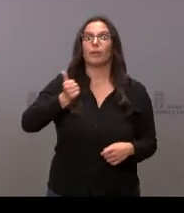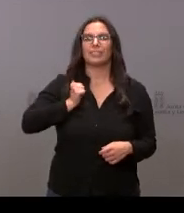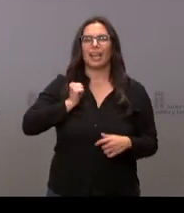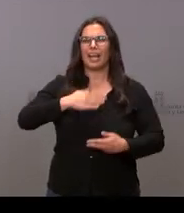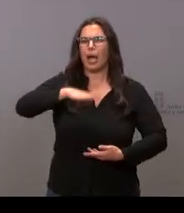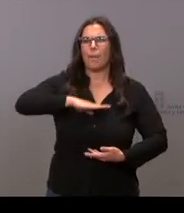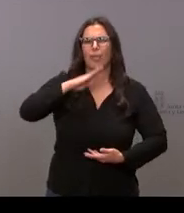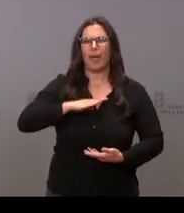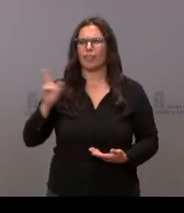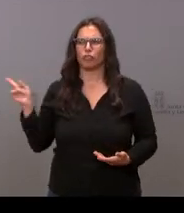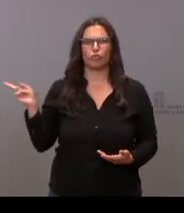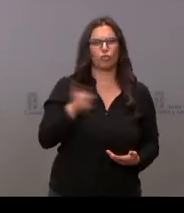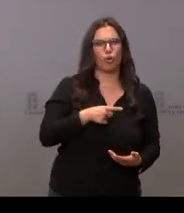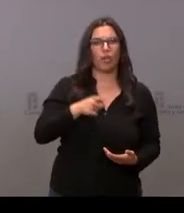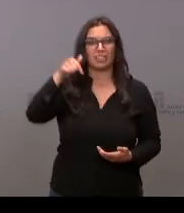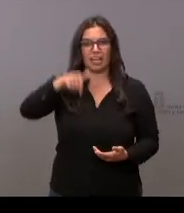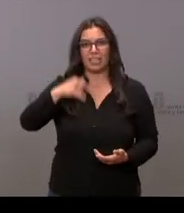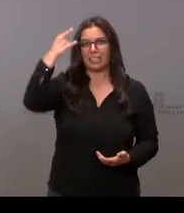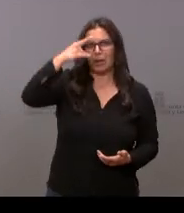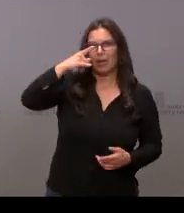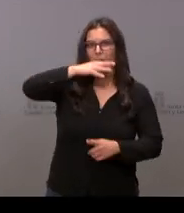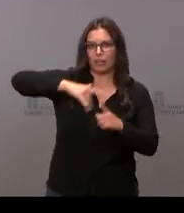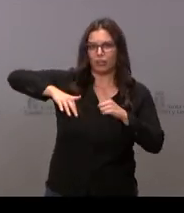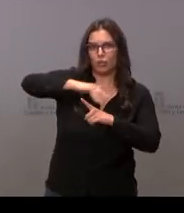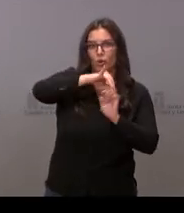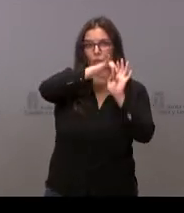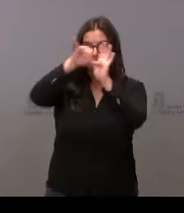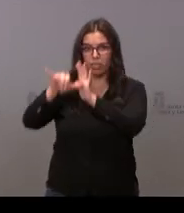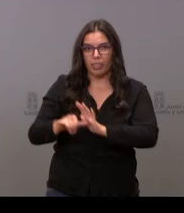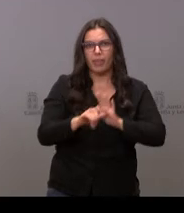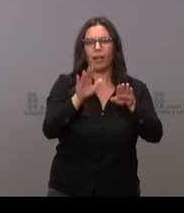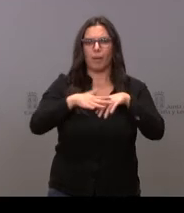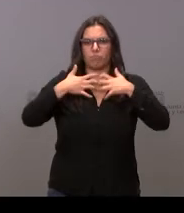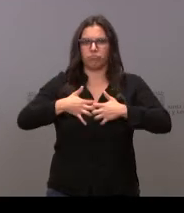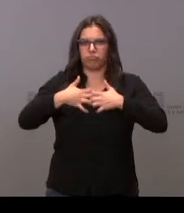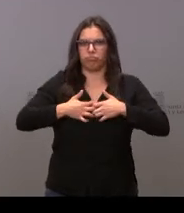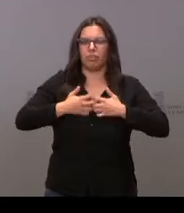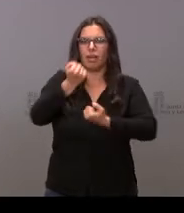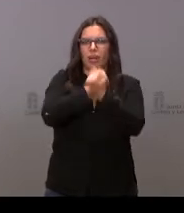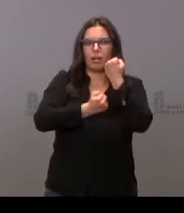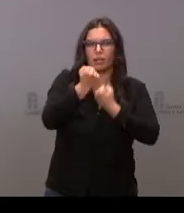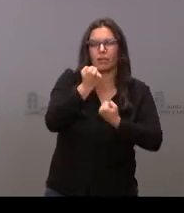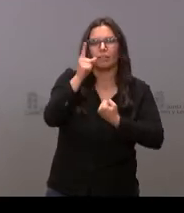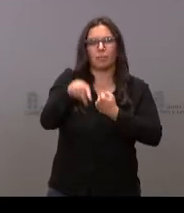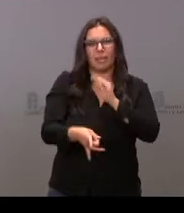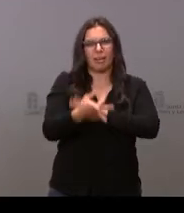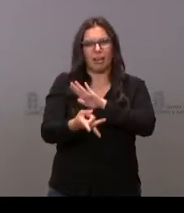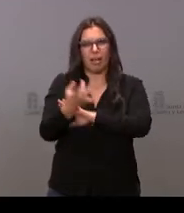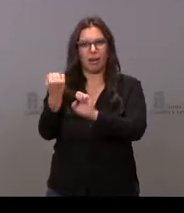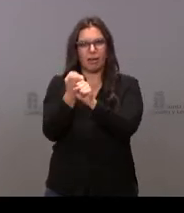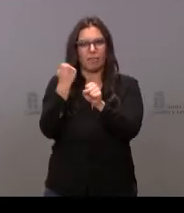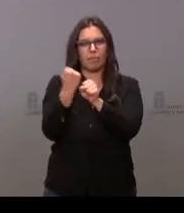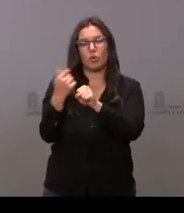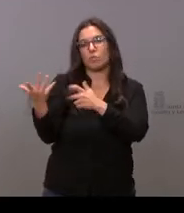aquí en salamanca y en su entorno para ser un motor de la actividad económica de la creación de empleo en